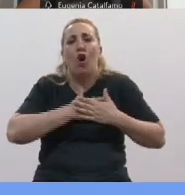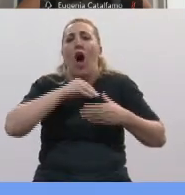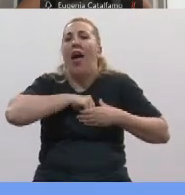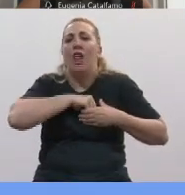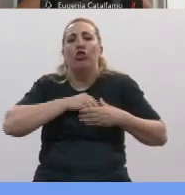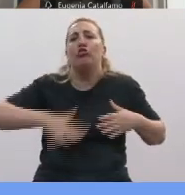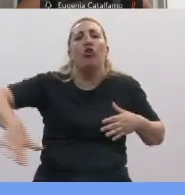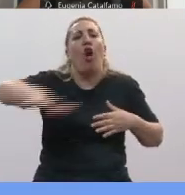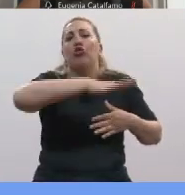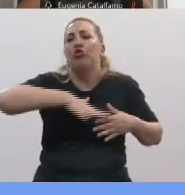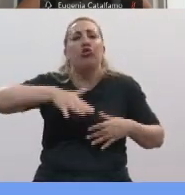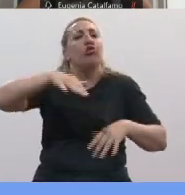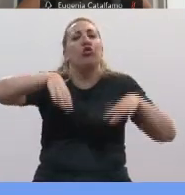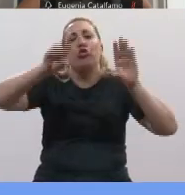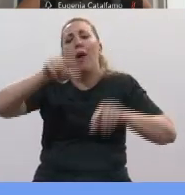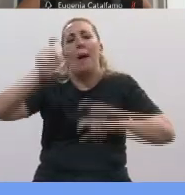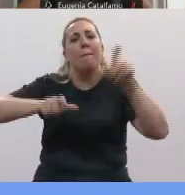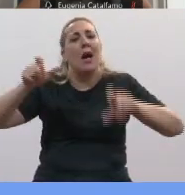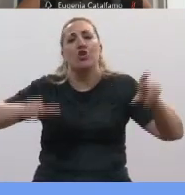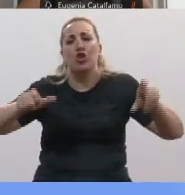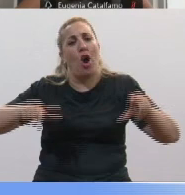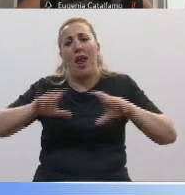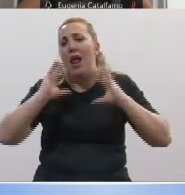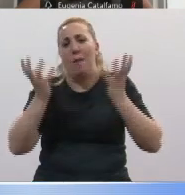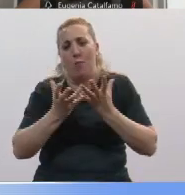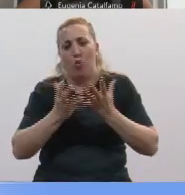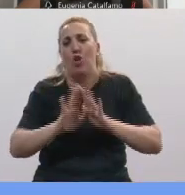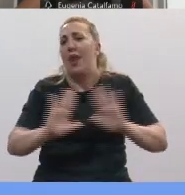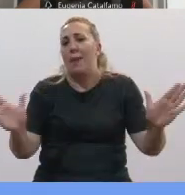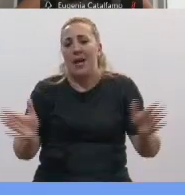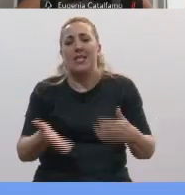y en el de buena parte de la humanidad. Nada más y mucho. Gracias.